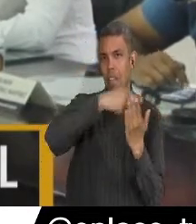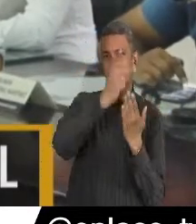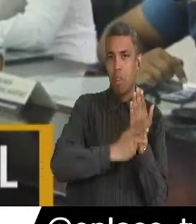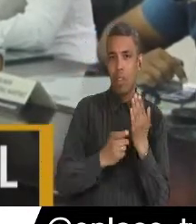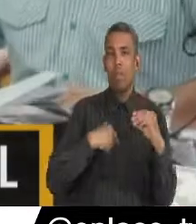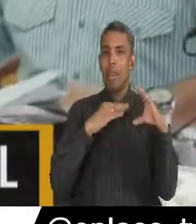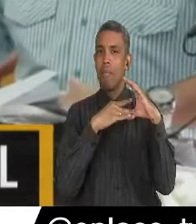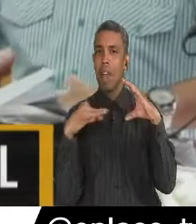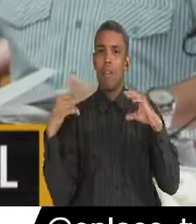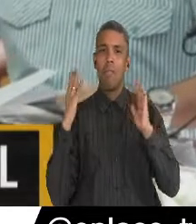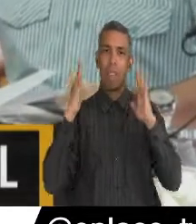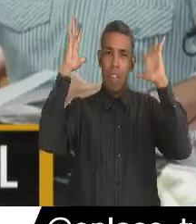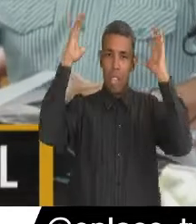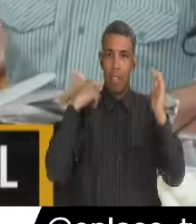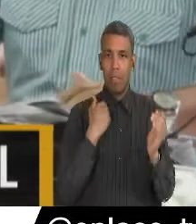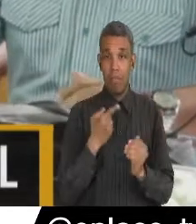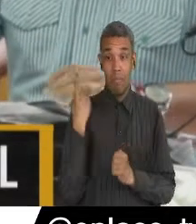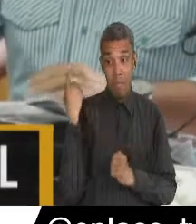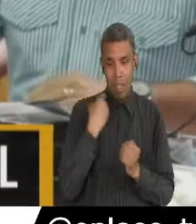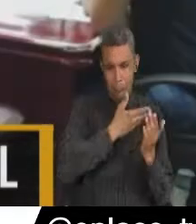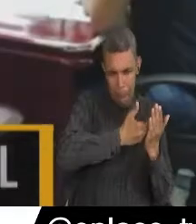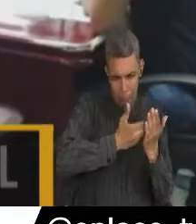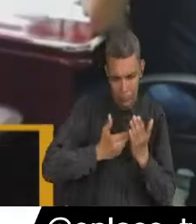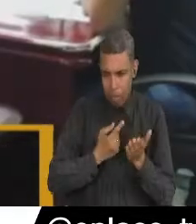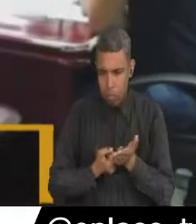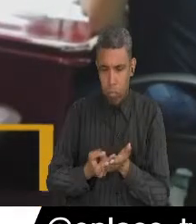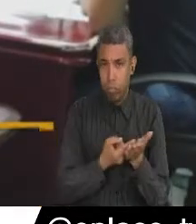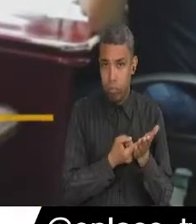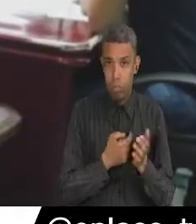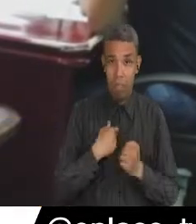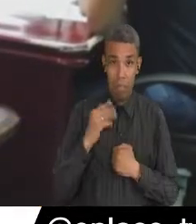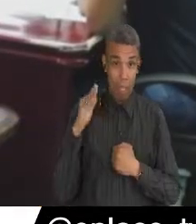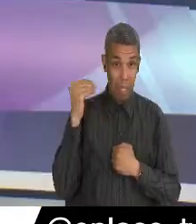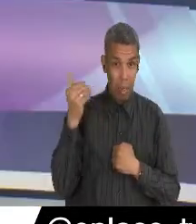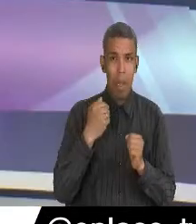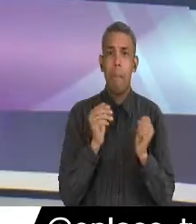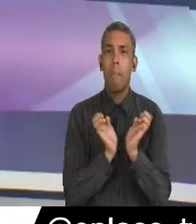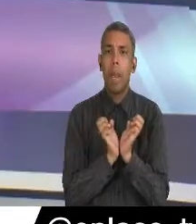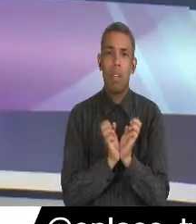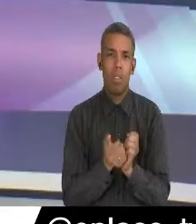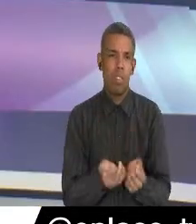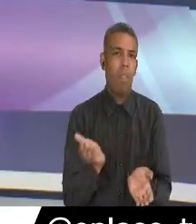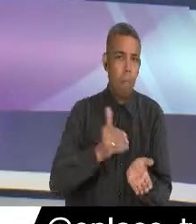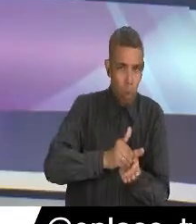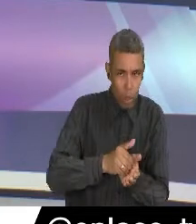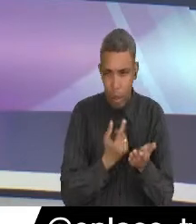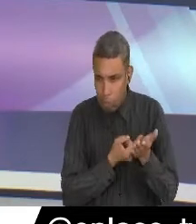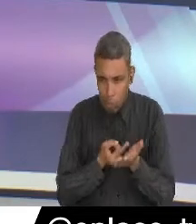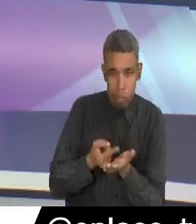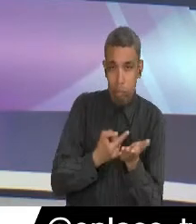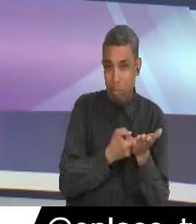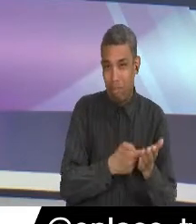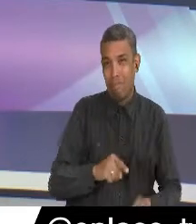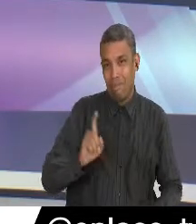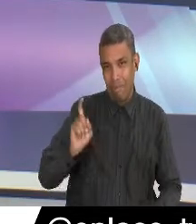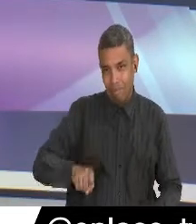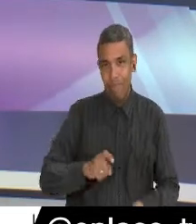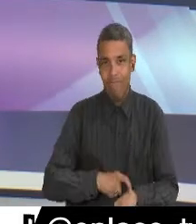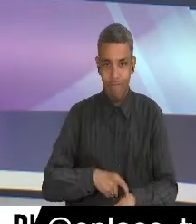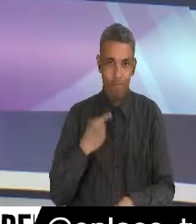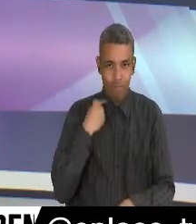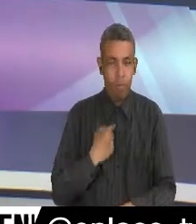presente mes de abril, pero es probable que el Ejecutivo convoque a sesiones extraordinarias en el mes de mayo. El concejal Franklin Angarita se